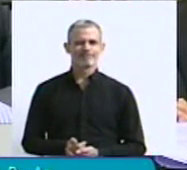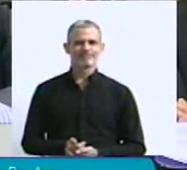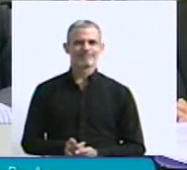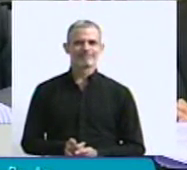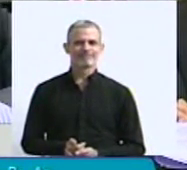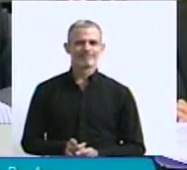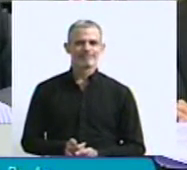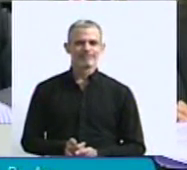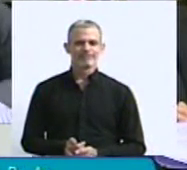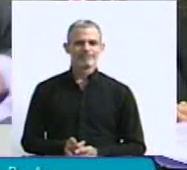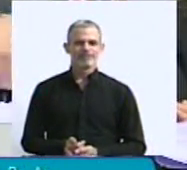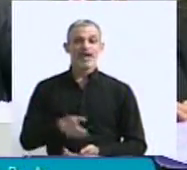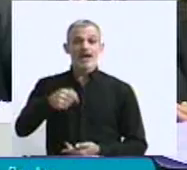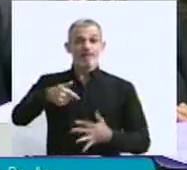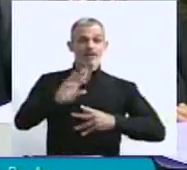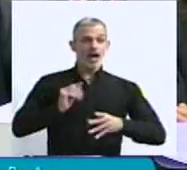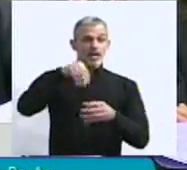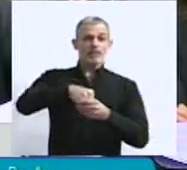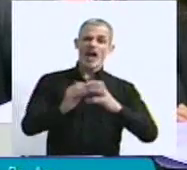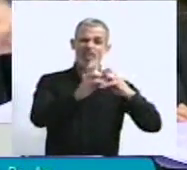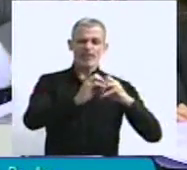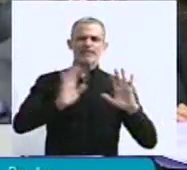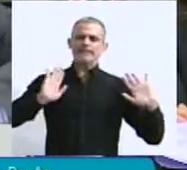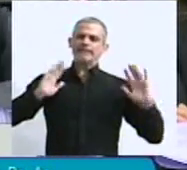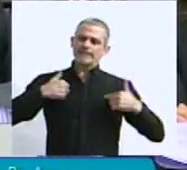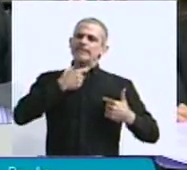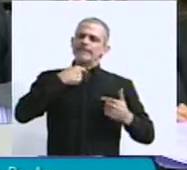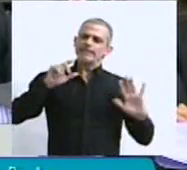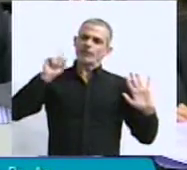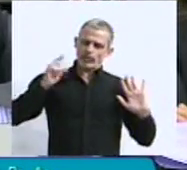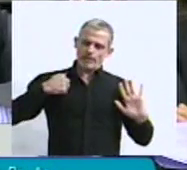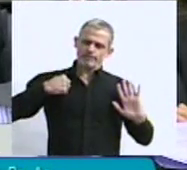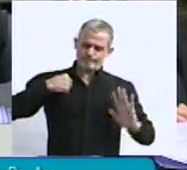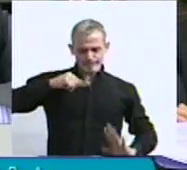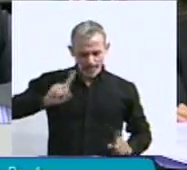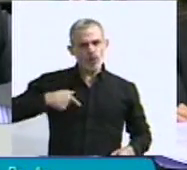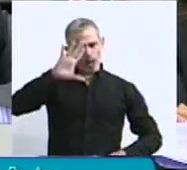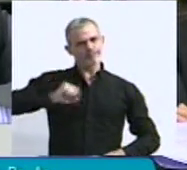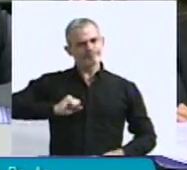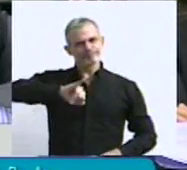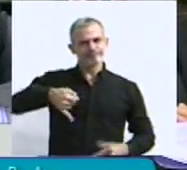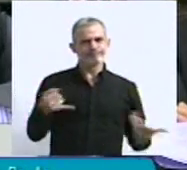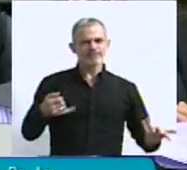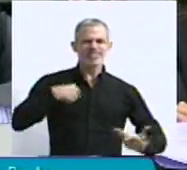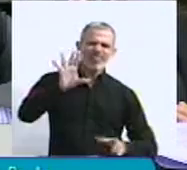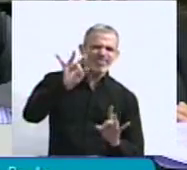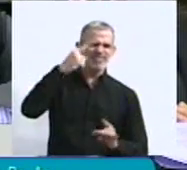porque la verdad que voy a intervenir en un debate que no quería, pero tengo que hacerlo porque no queda otra. Es difícil